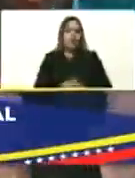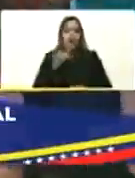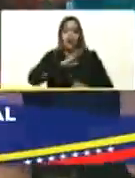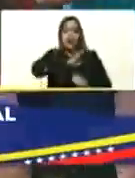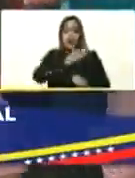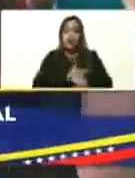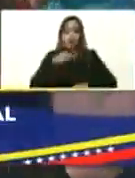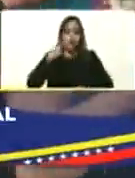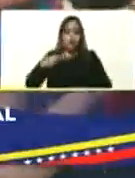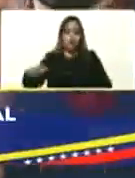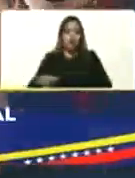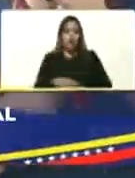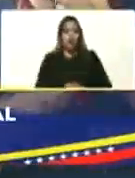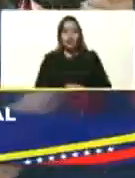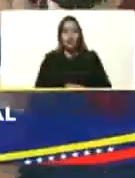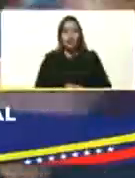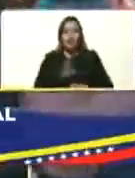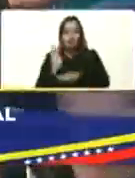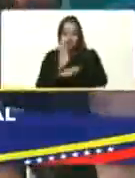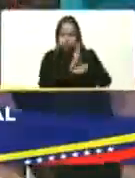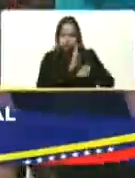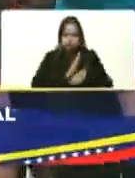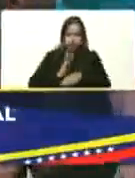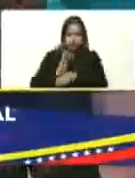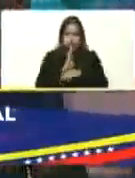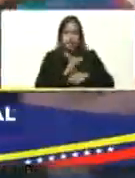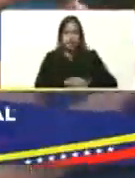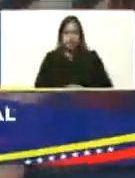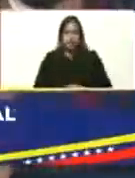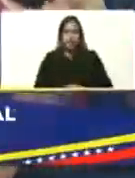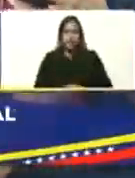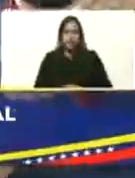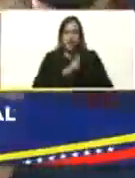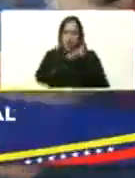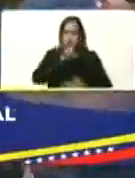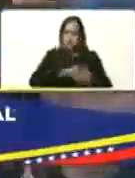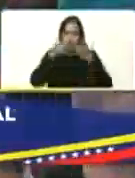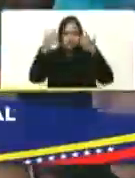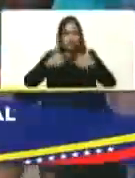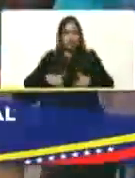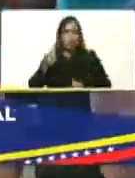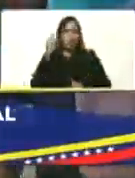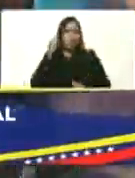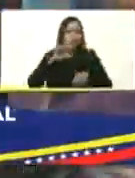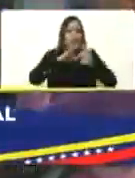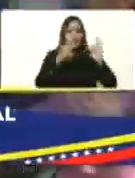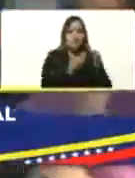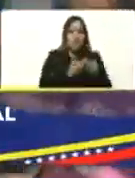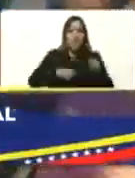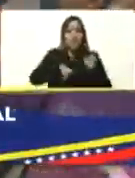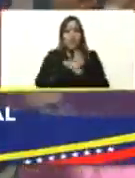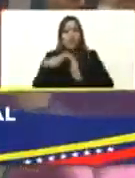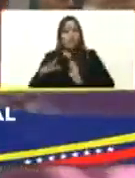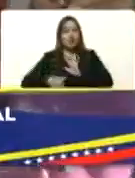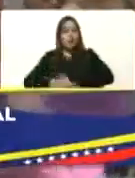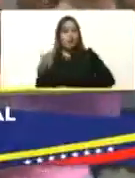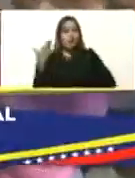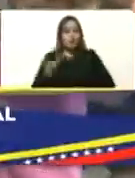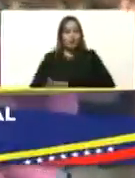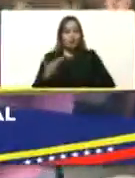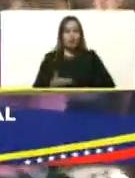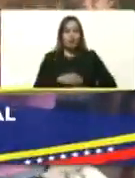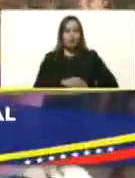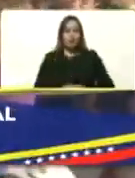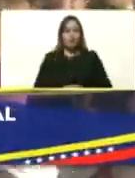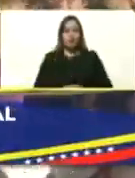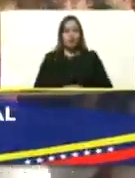fortalecido políticas para el resguardo de la integridad de la mujer, de su familia y sus derechos fundamentales. Es así